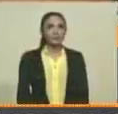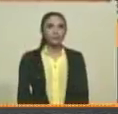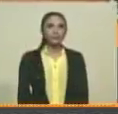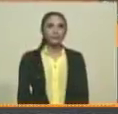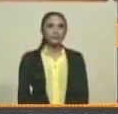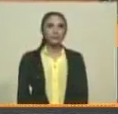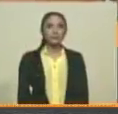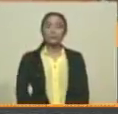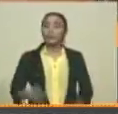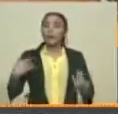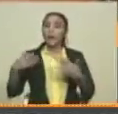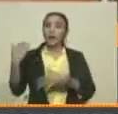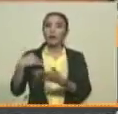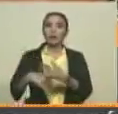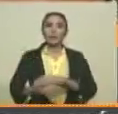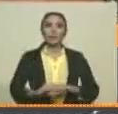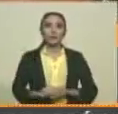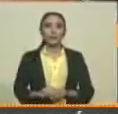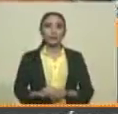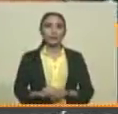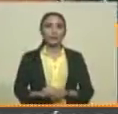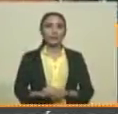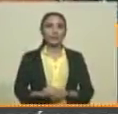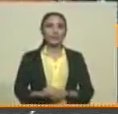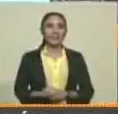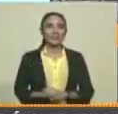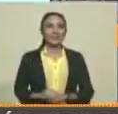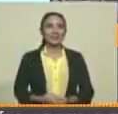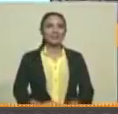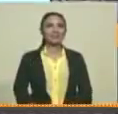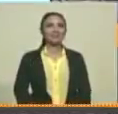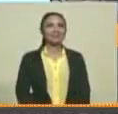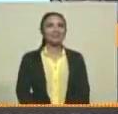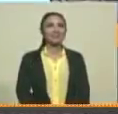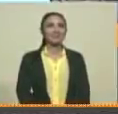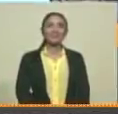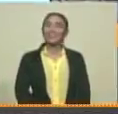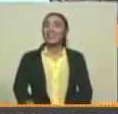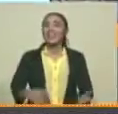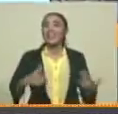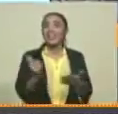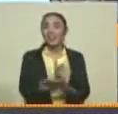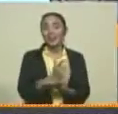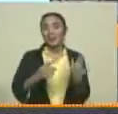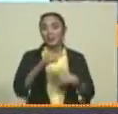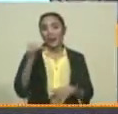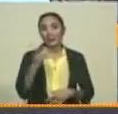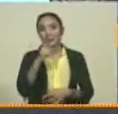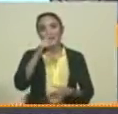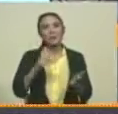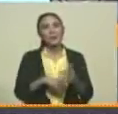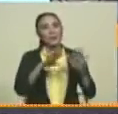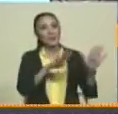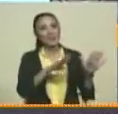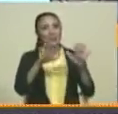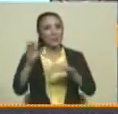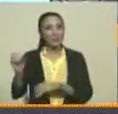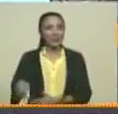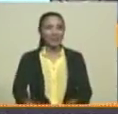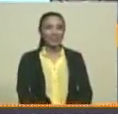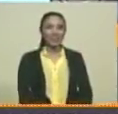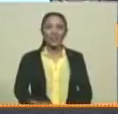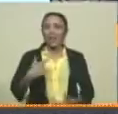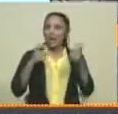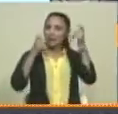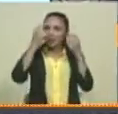desde el Libro Azul. Desde el Libro Azul 1990, comandante Chávez